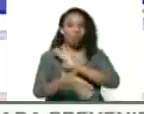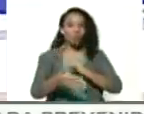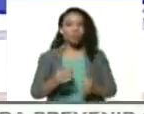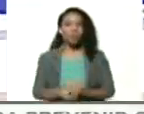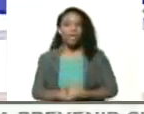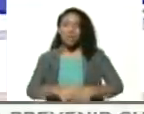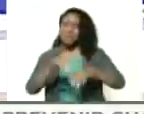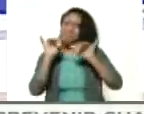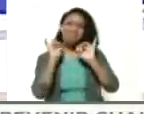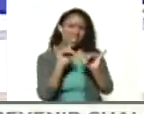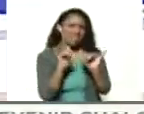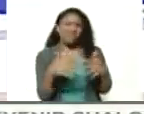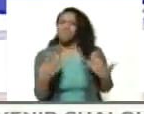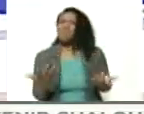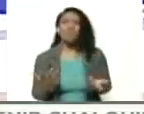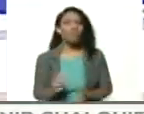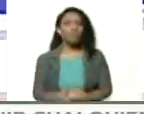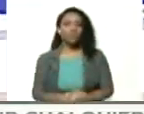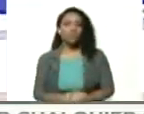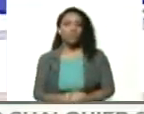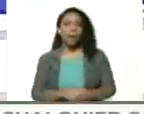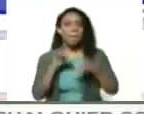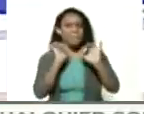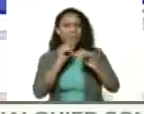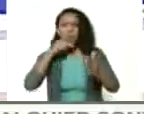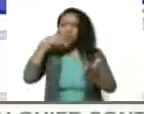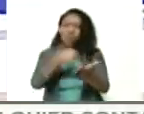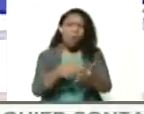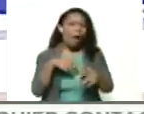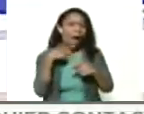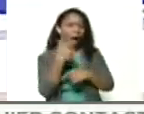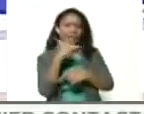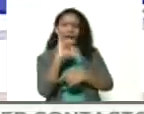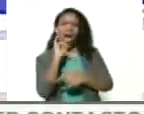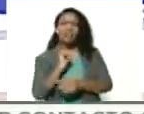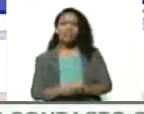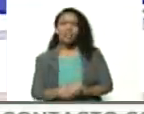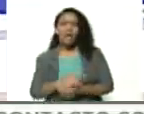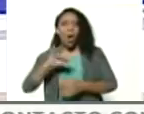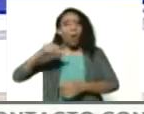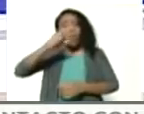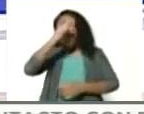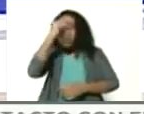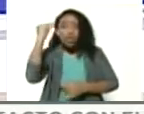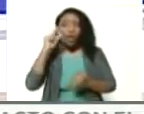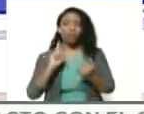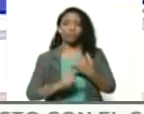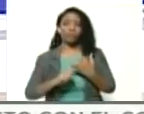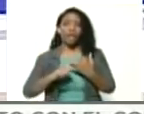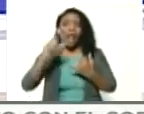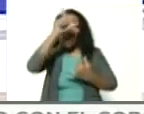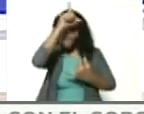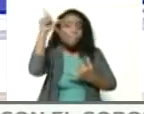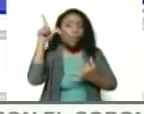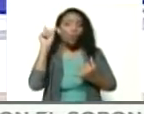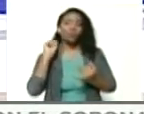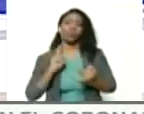los mismos. Los mismos nombres, ahí están. Julio Borges, Leopoldo